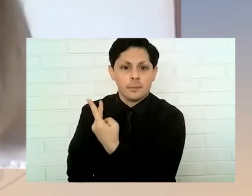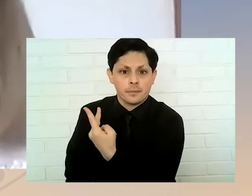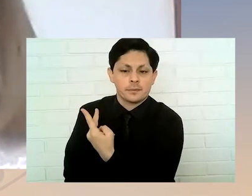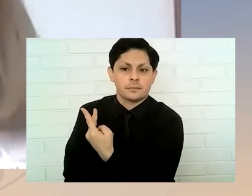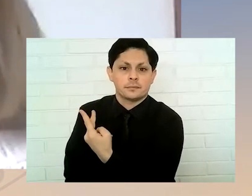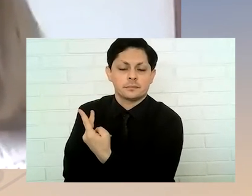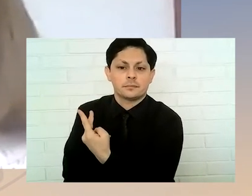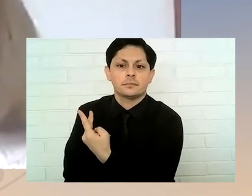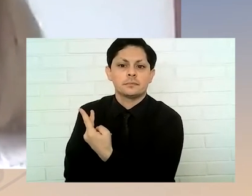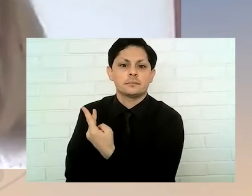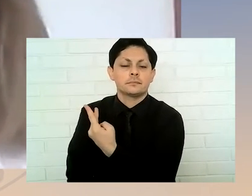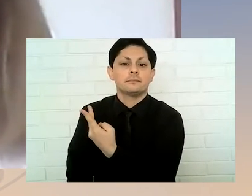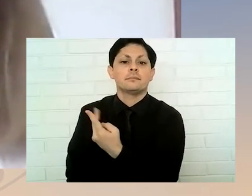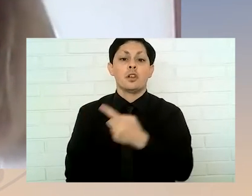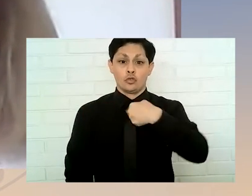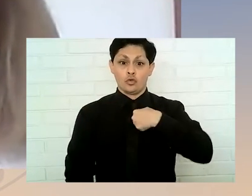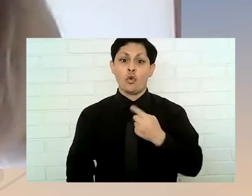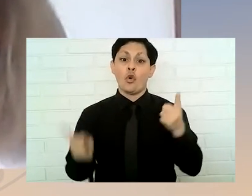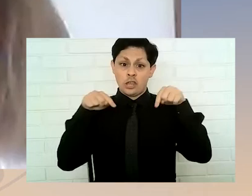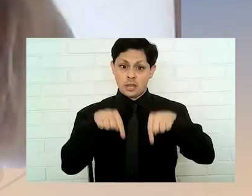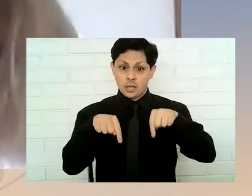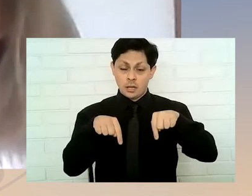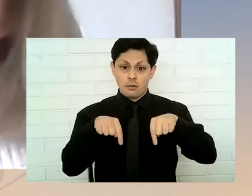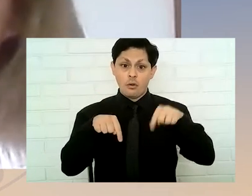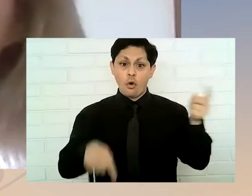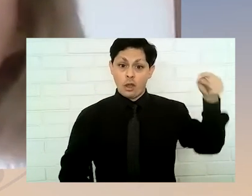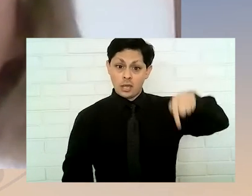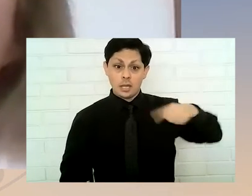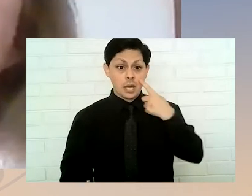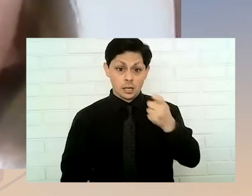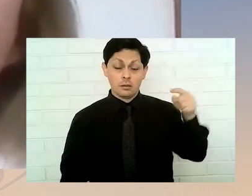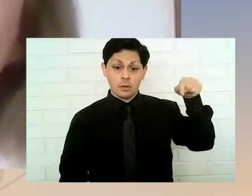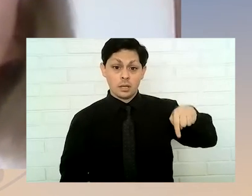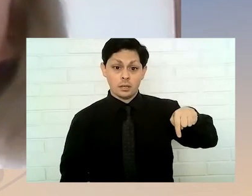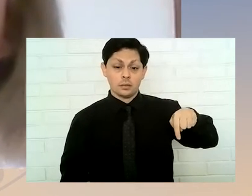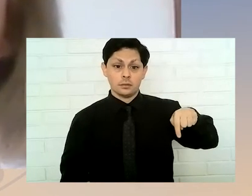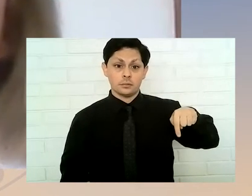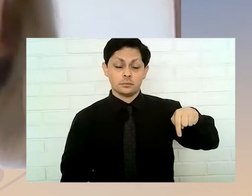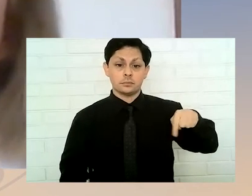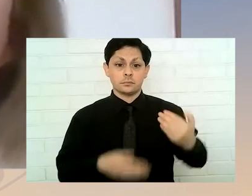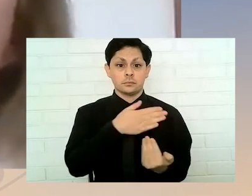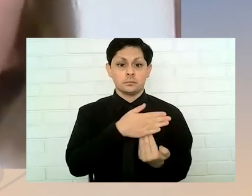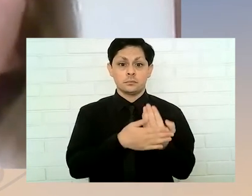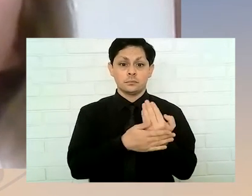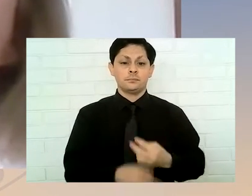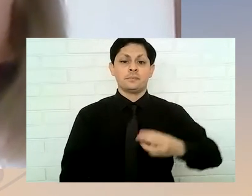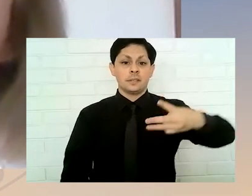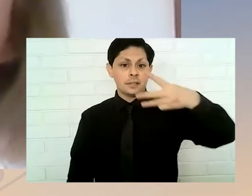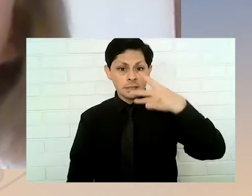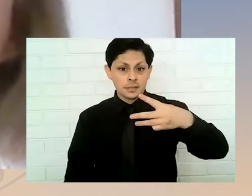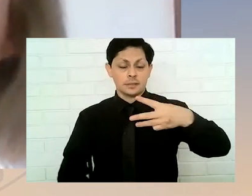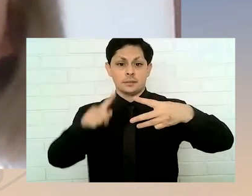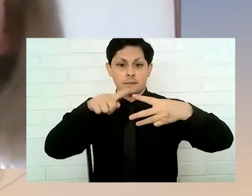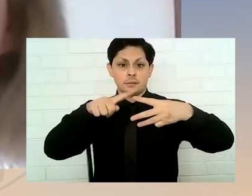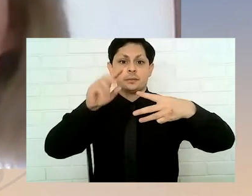Yo hoy día les voy a hablar de fundamentalmente 3 aspectos que